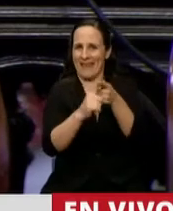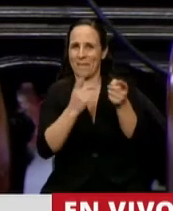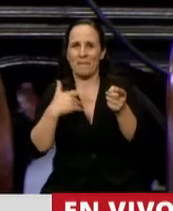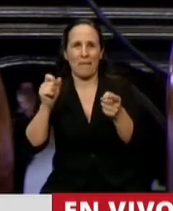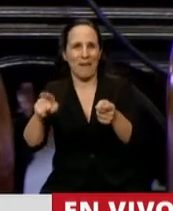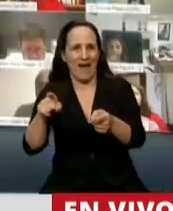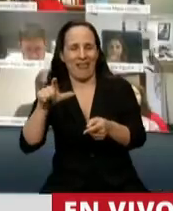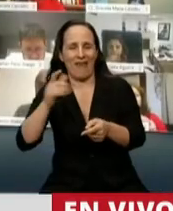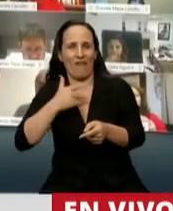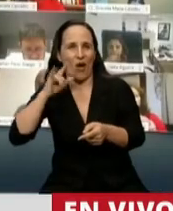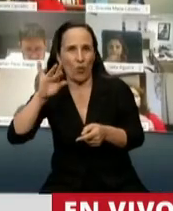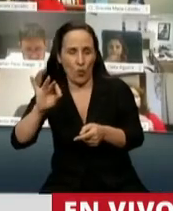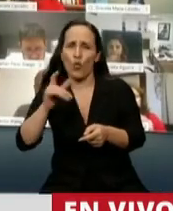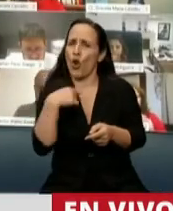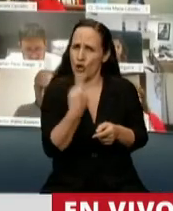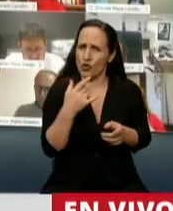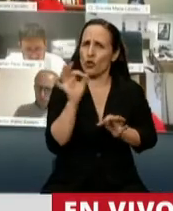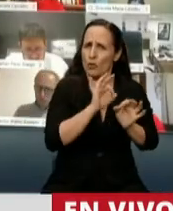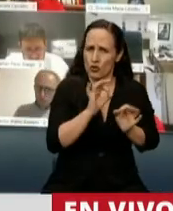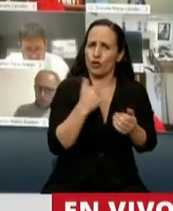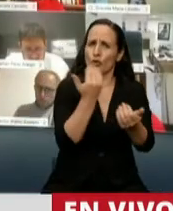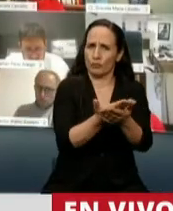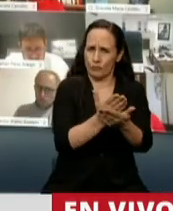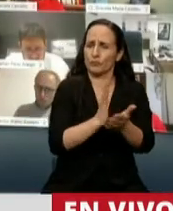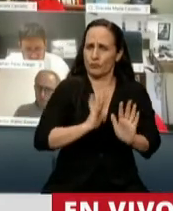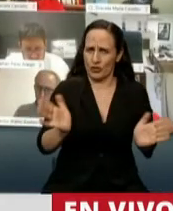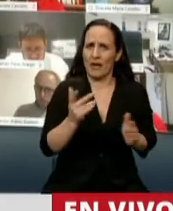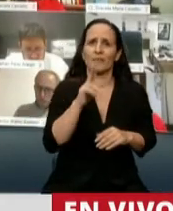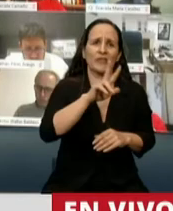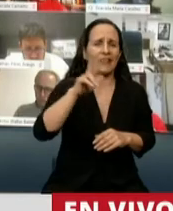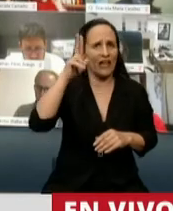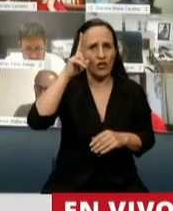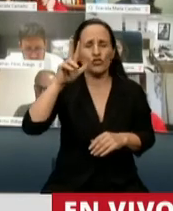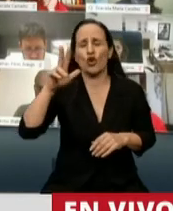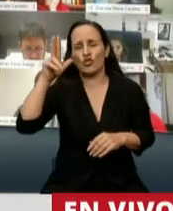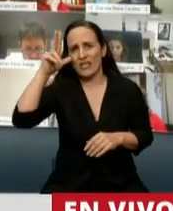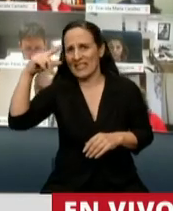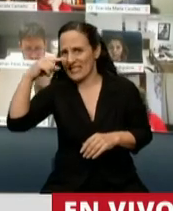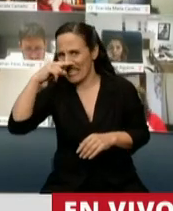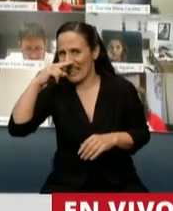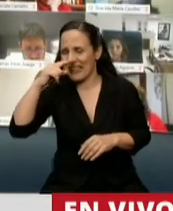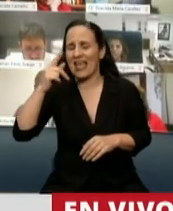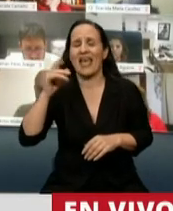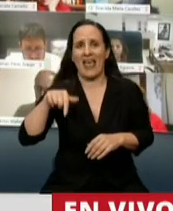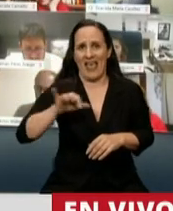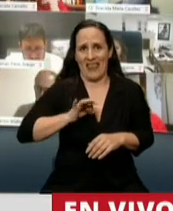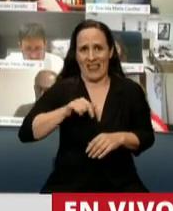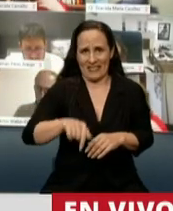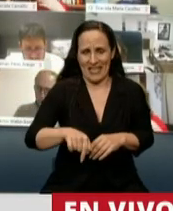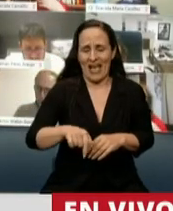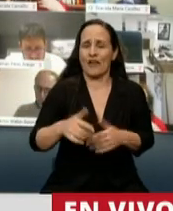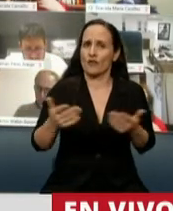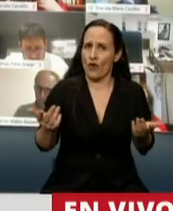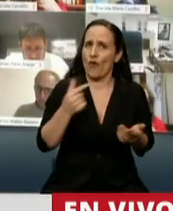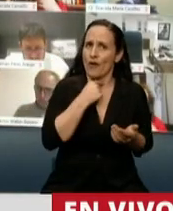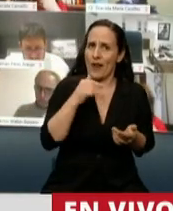tenemos un proyecto presentado desde nuestro bloque, que es el proyecto 3887 del 2020, y quisiéramos